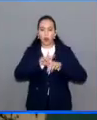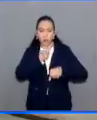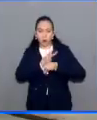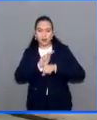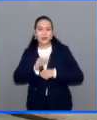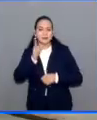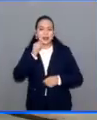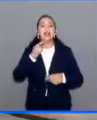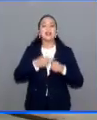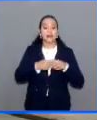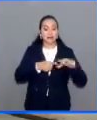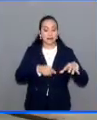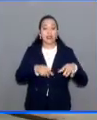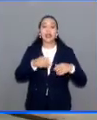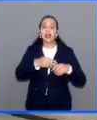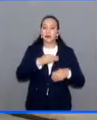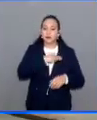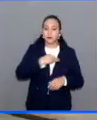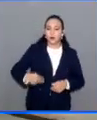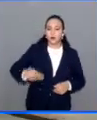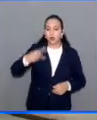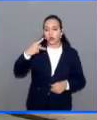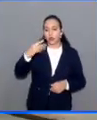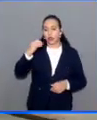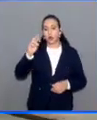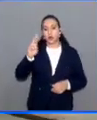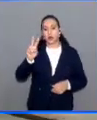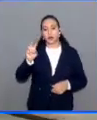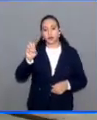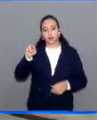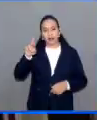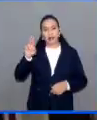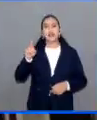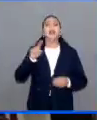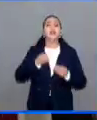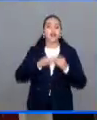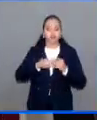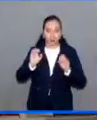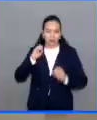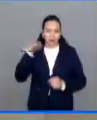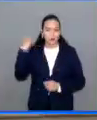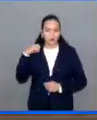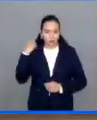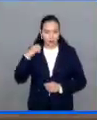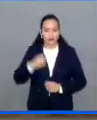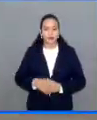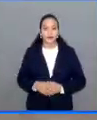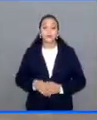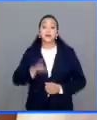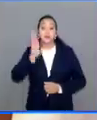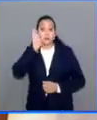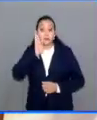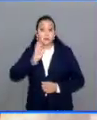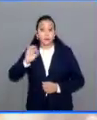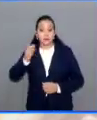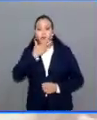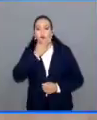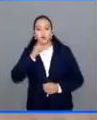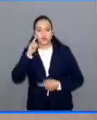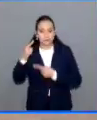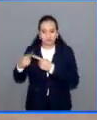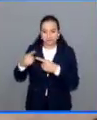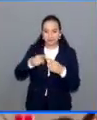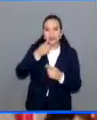del municipio de San Pedro Quiatoni, distrito de Tlacolula, Oaxaca. Ministras y ministros coincidieron en que este decreto